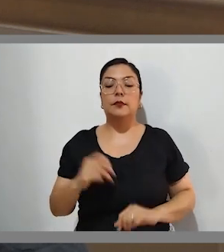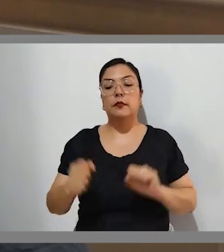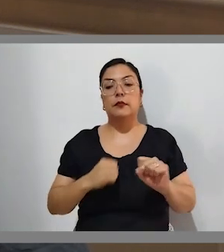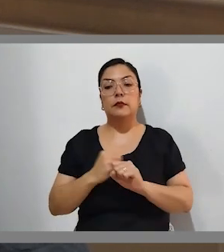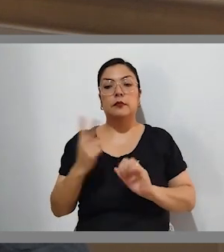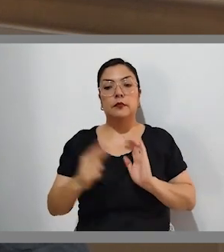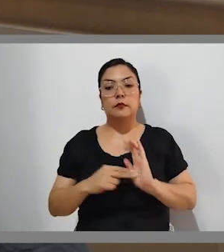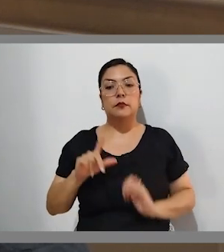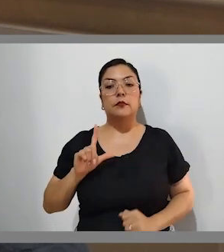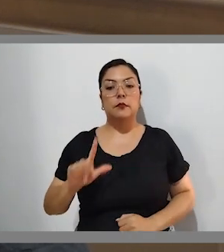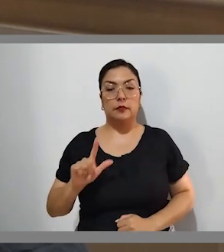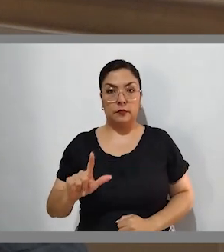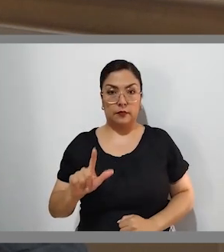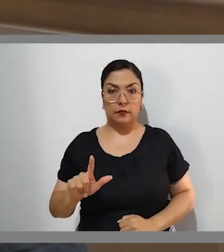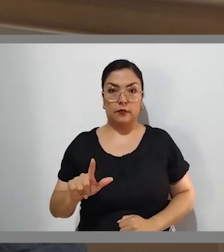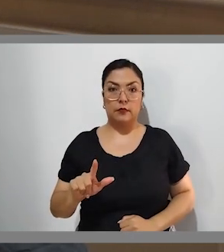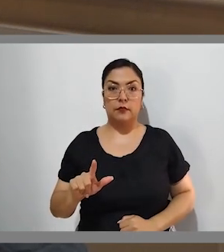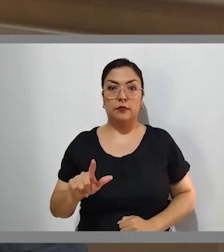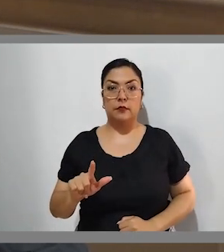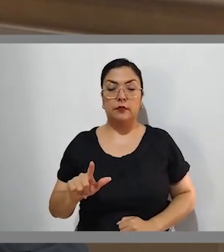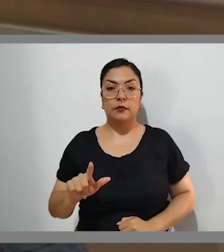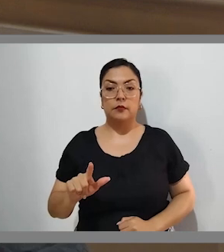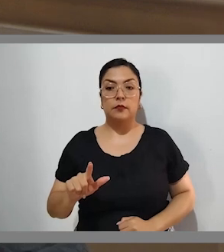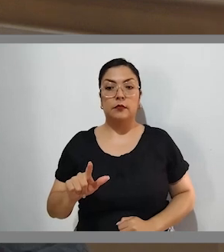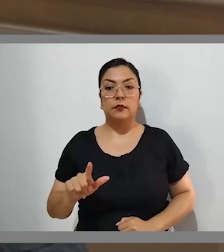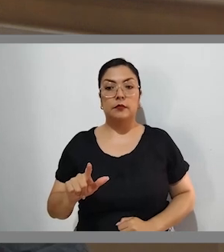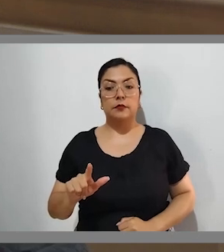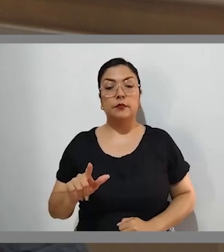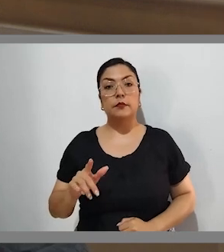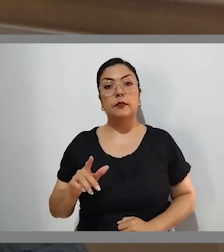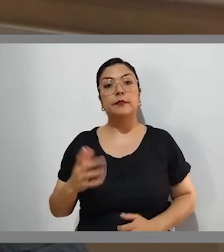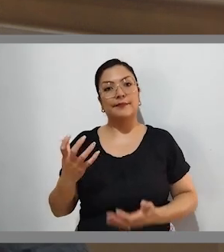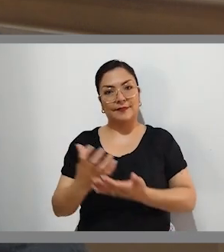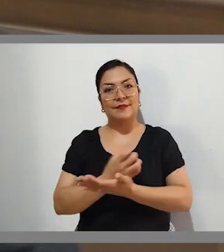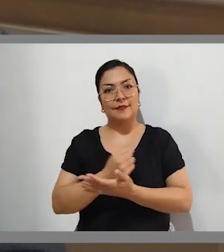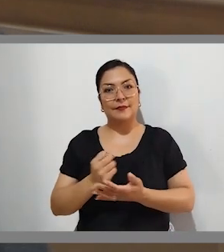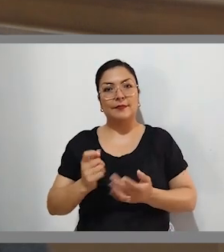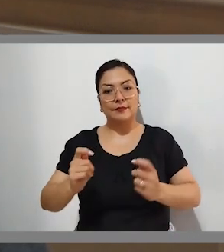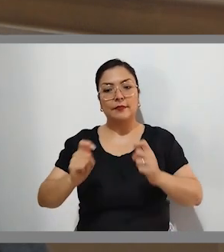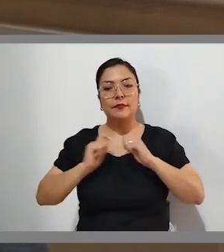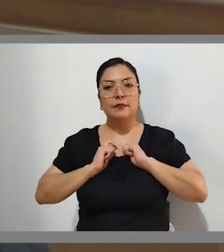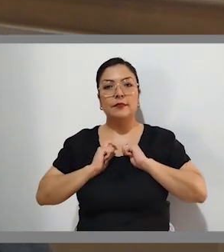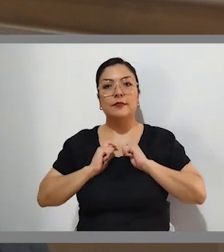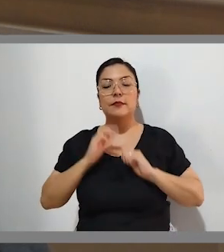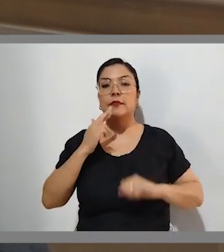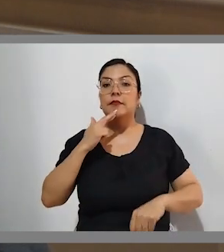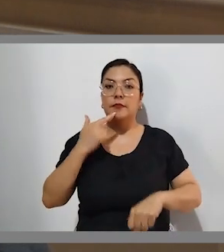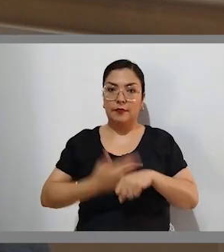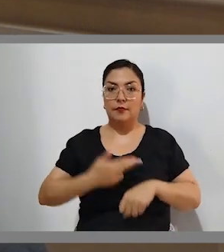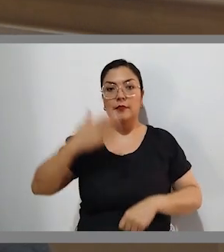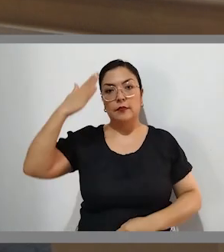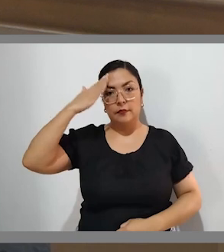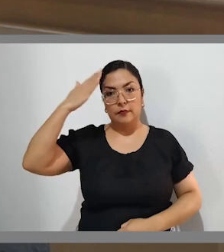En 2017 gano por oposición el cargo de coordinador de organización electoral del Servicio